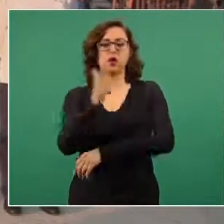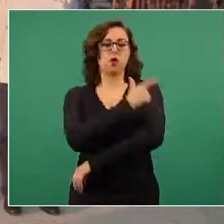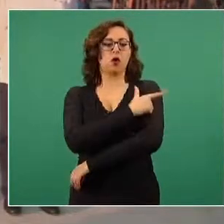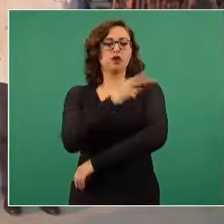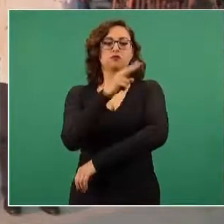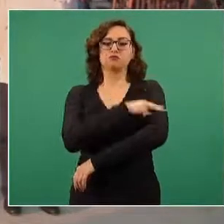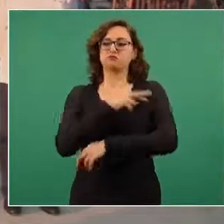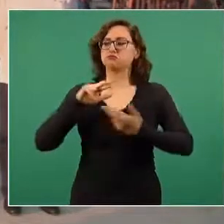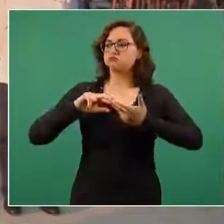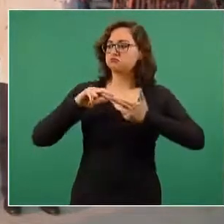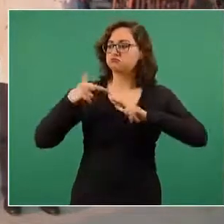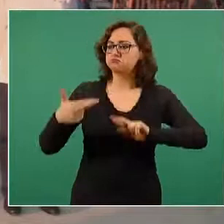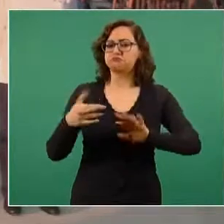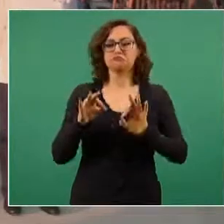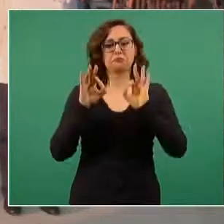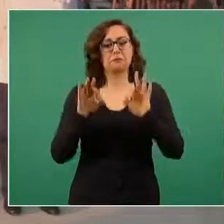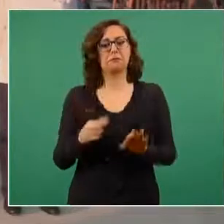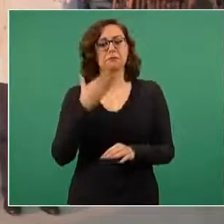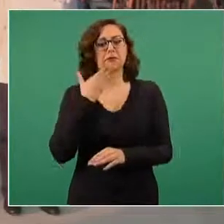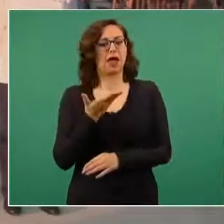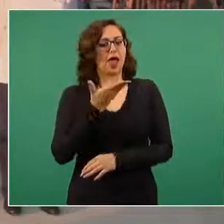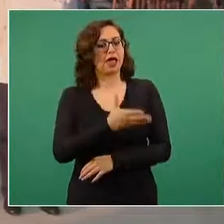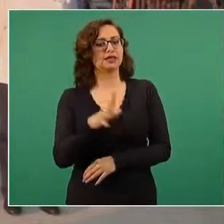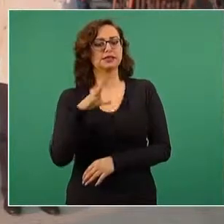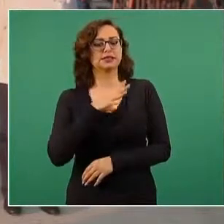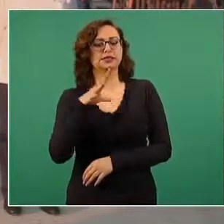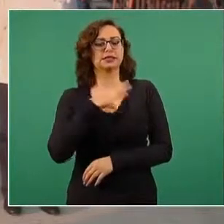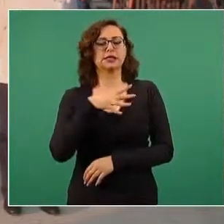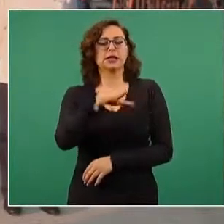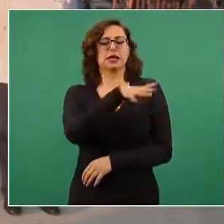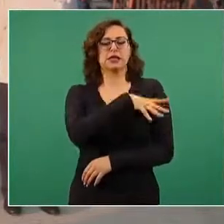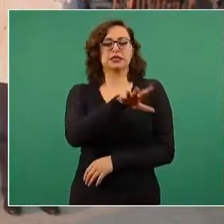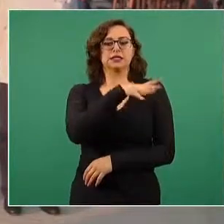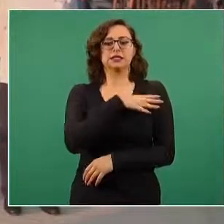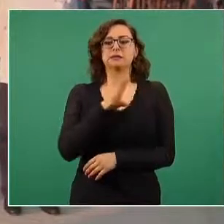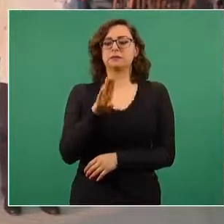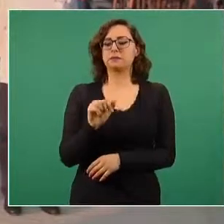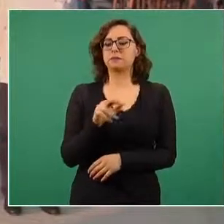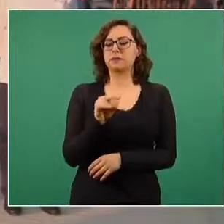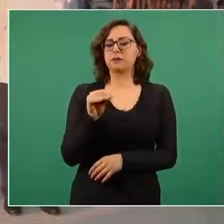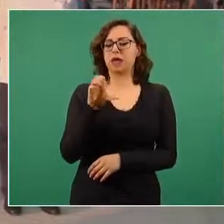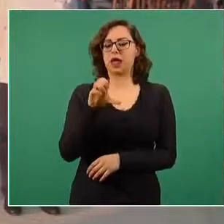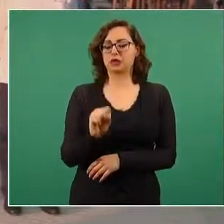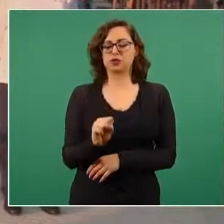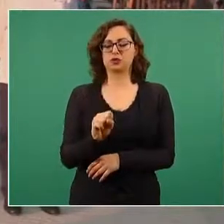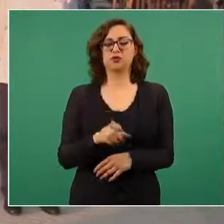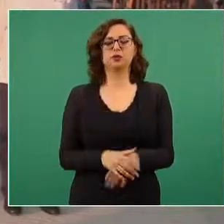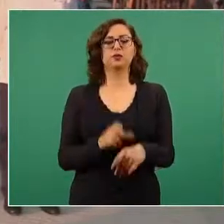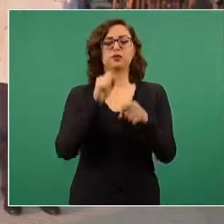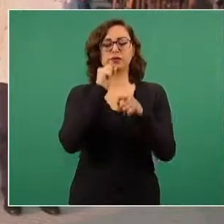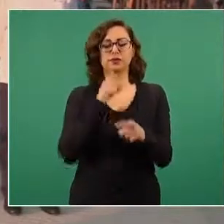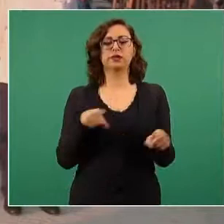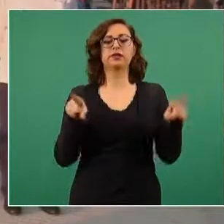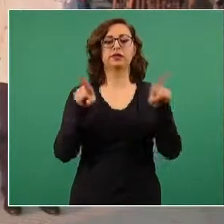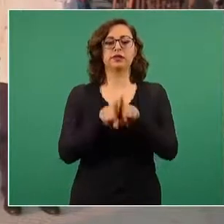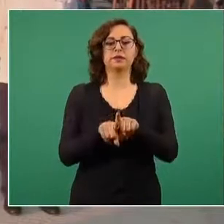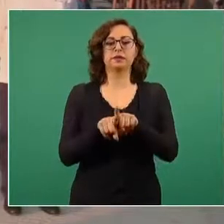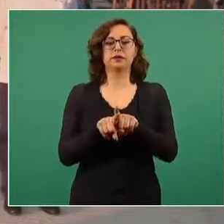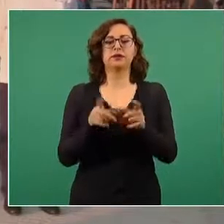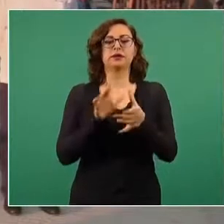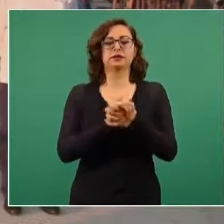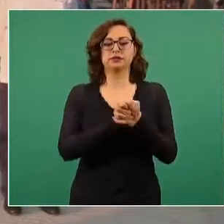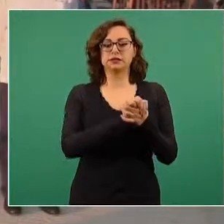aquí directamente con el general Barrios. También saludo al